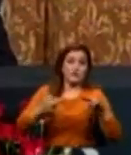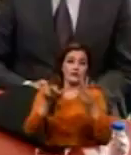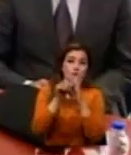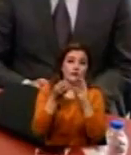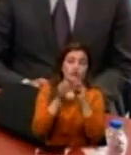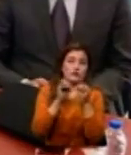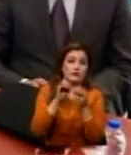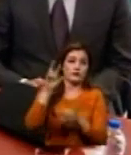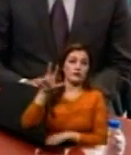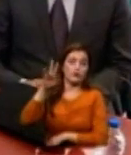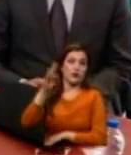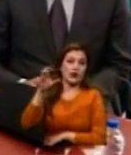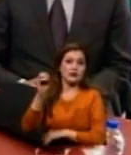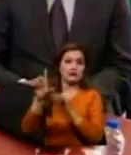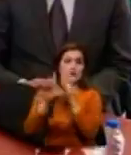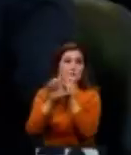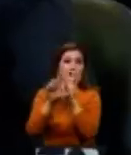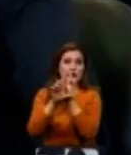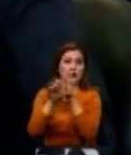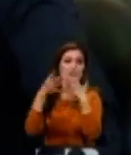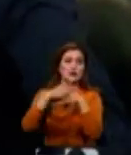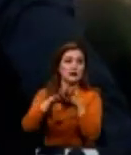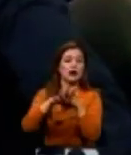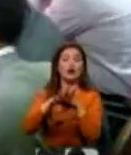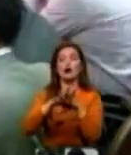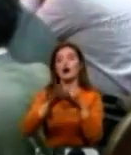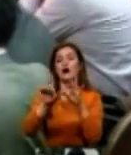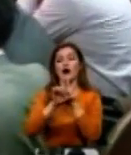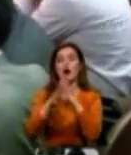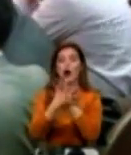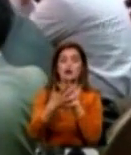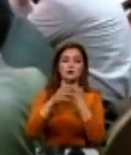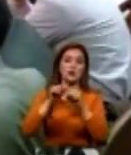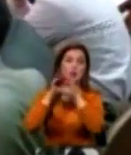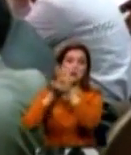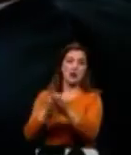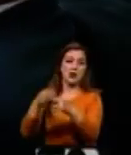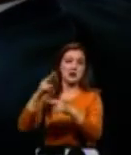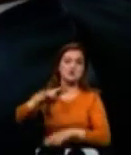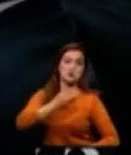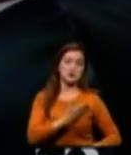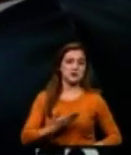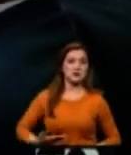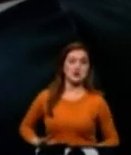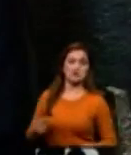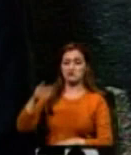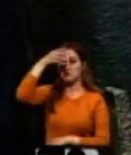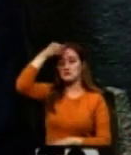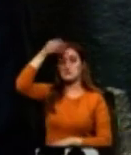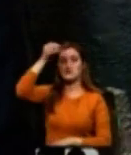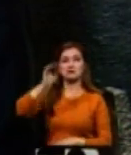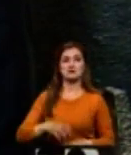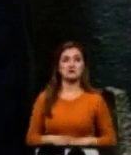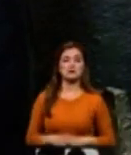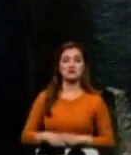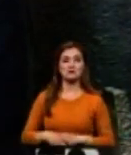artículo 370 del Código Orgánico Integral Penal podía favorecer al ex vicepresidente Jorge Glass. No nos